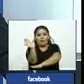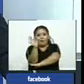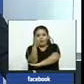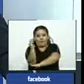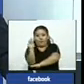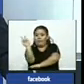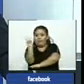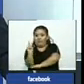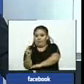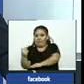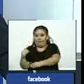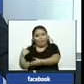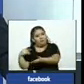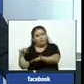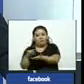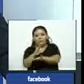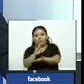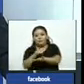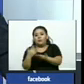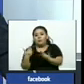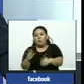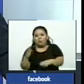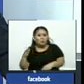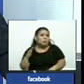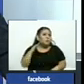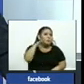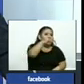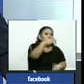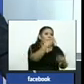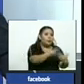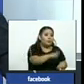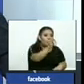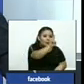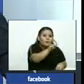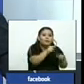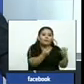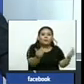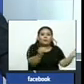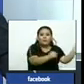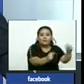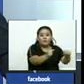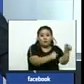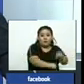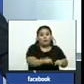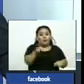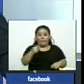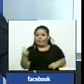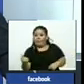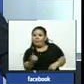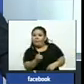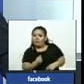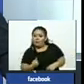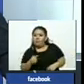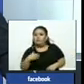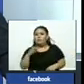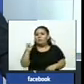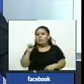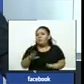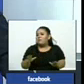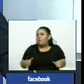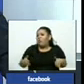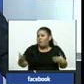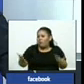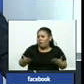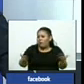fueron expulsados de El Salvador ya se encuentran en su país de origen. Congresistas aquí en El Salvador piden la réplica de la decisión